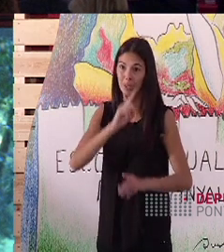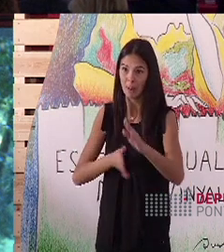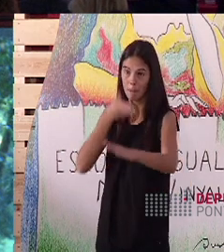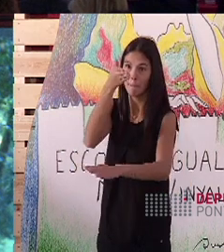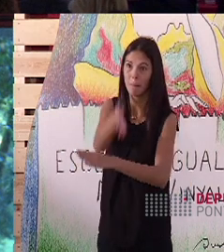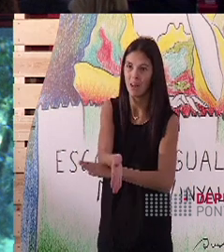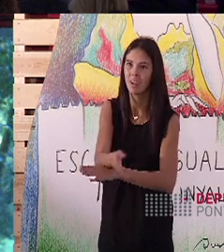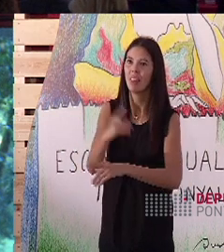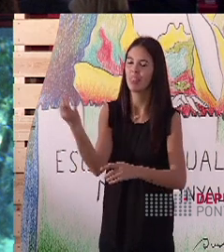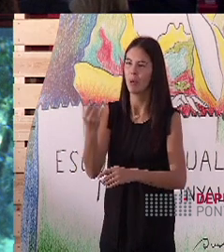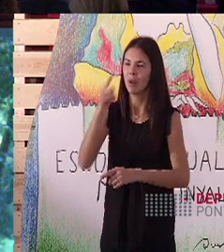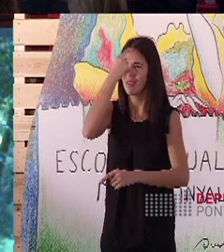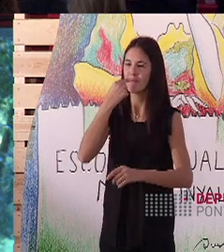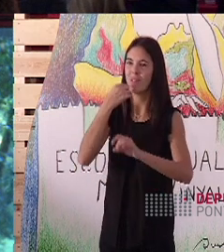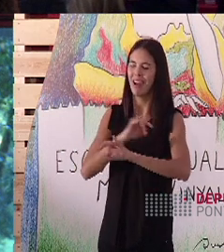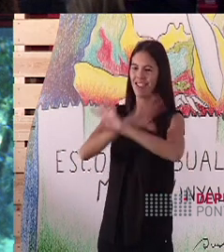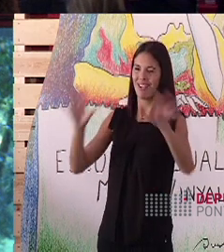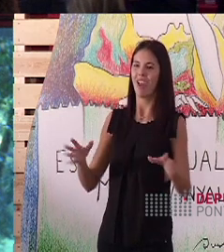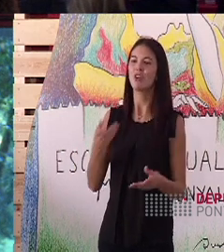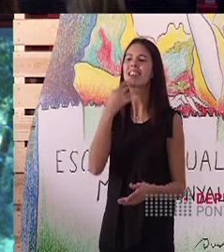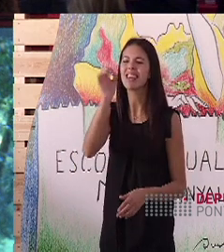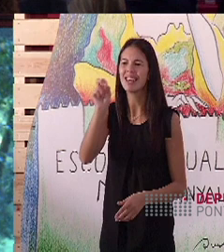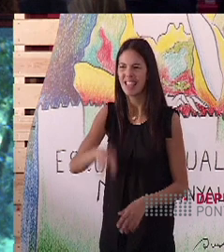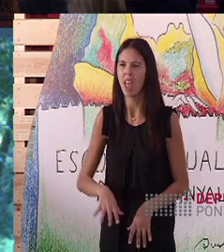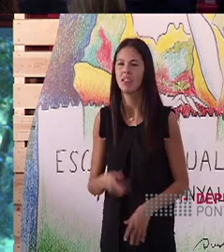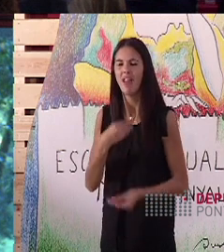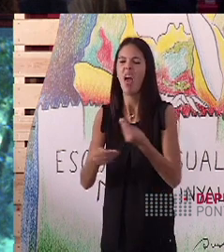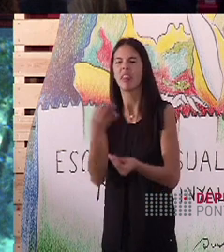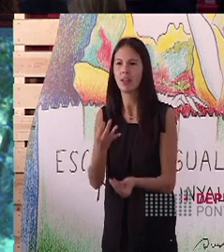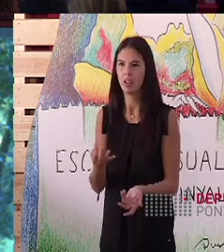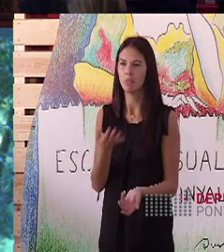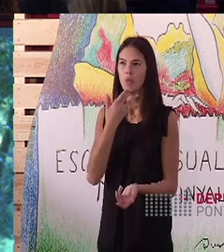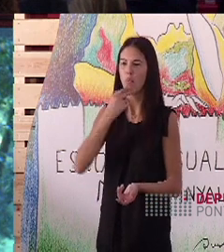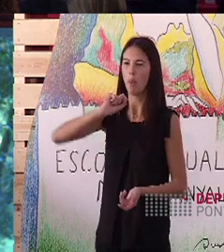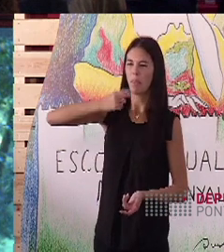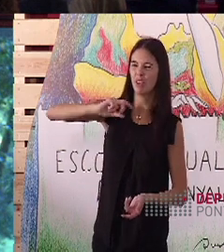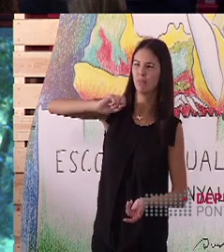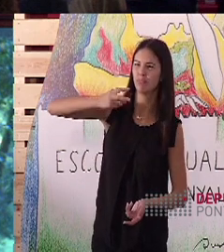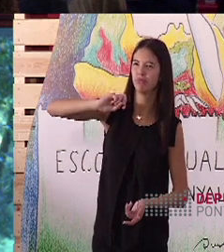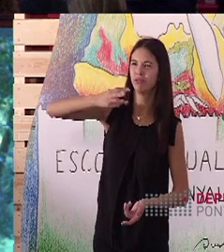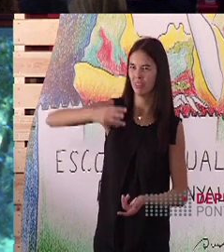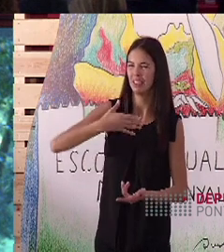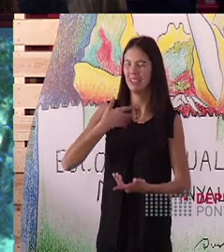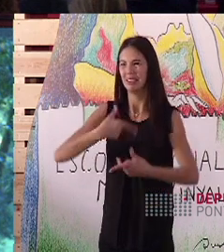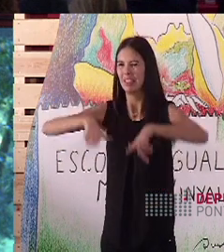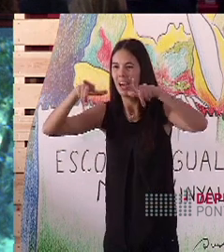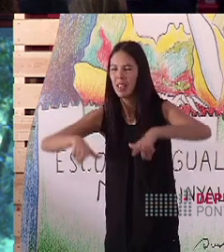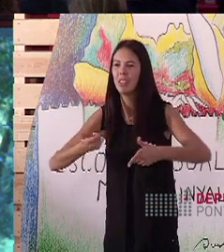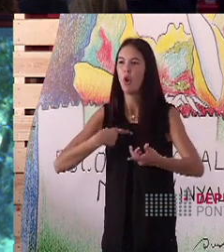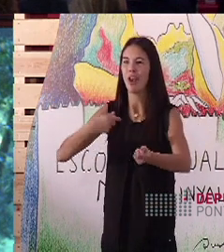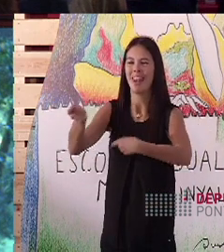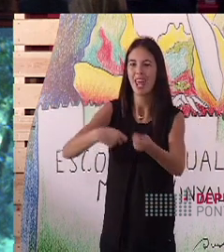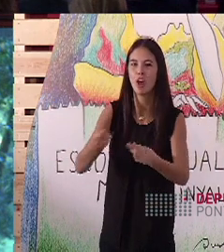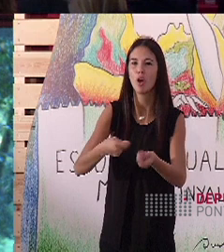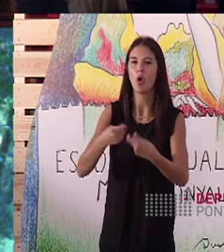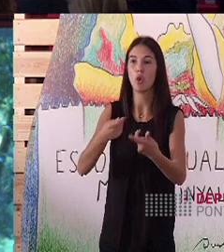quiénes son y de lo que hacen. Y es importante que este conjunto de pisos, de macroburdeles, de negocios que alimentan